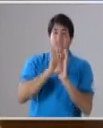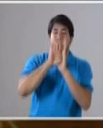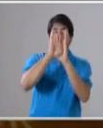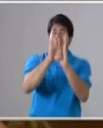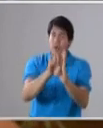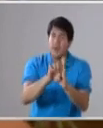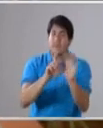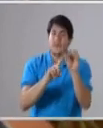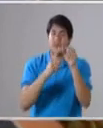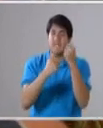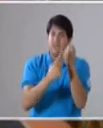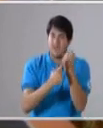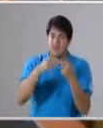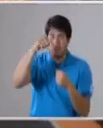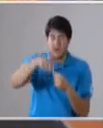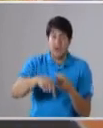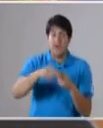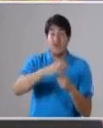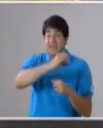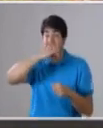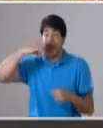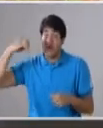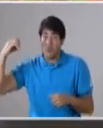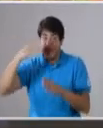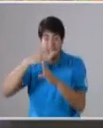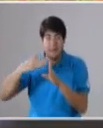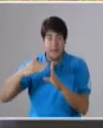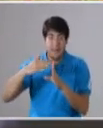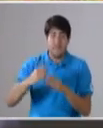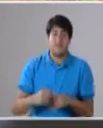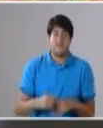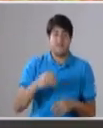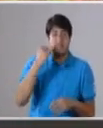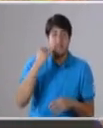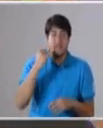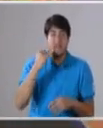situación que está sucediendo en Oriente Medio,